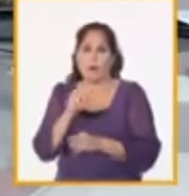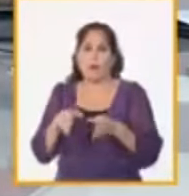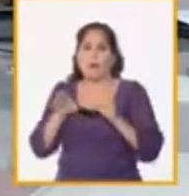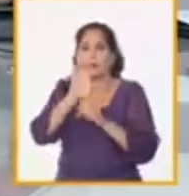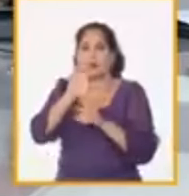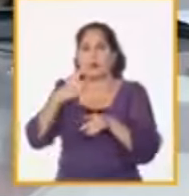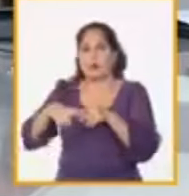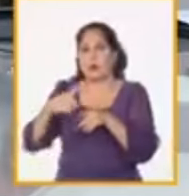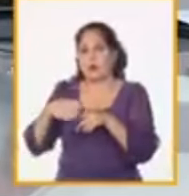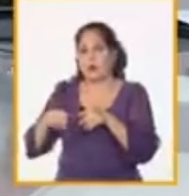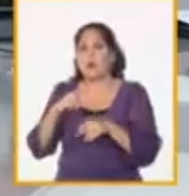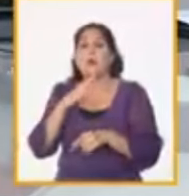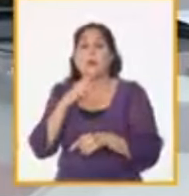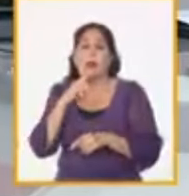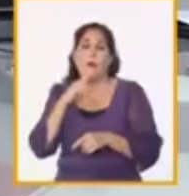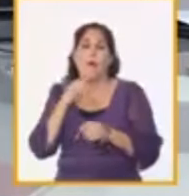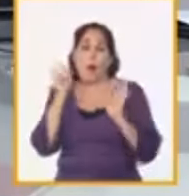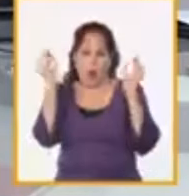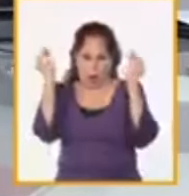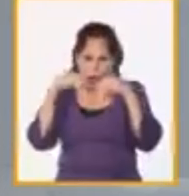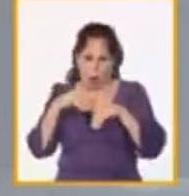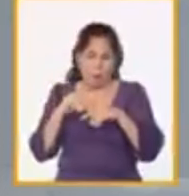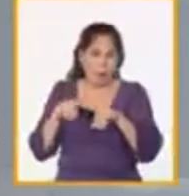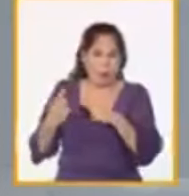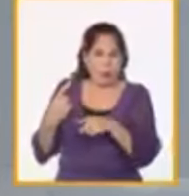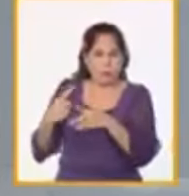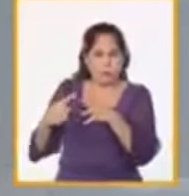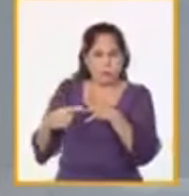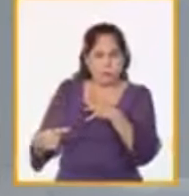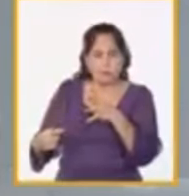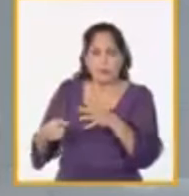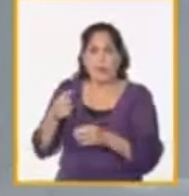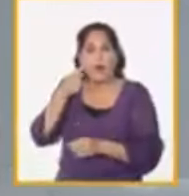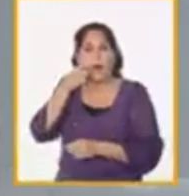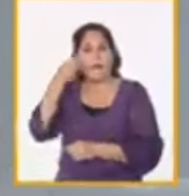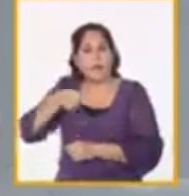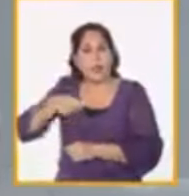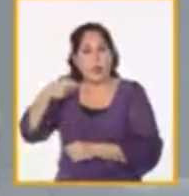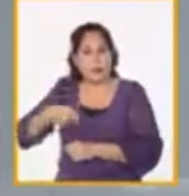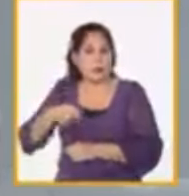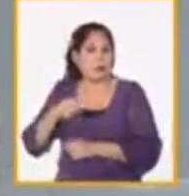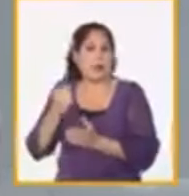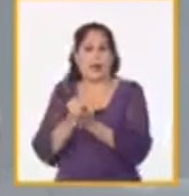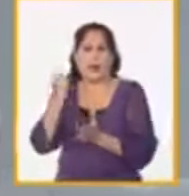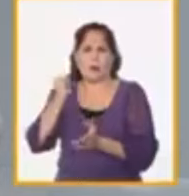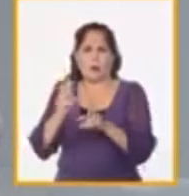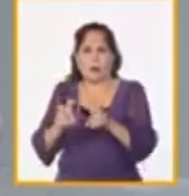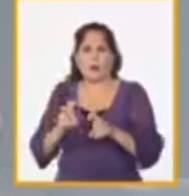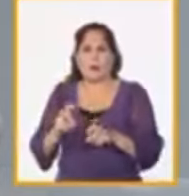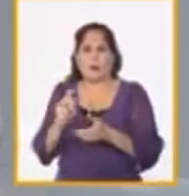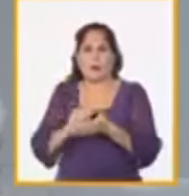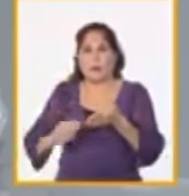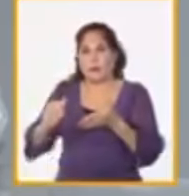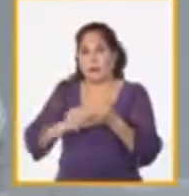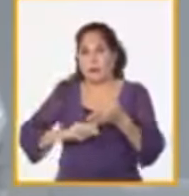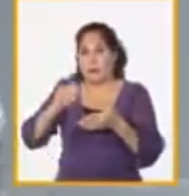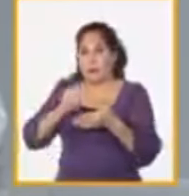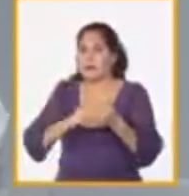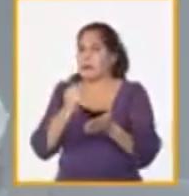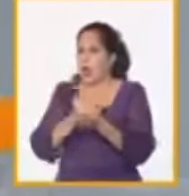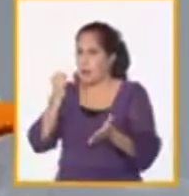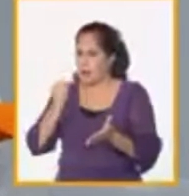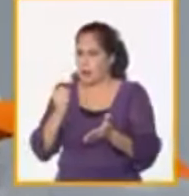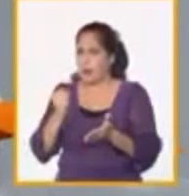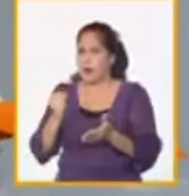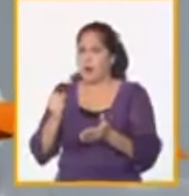del abasto de agua que tiene hoy el sistema de recursos hidráulicos? Bueno, Randy, con la alta fiscalización, a partir de que se aprobó en la Asamblea Nacional,